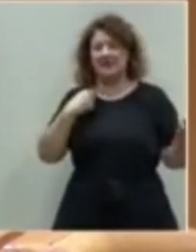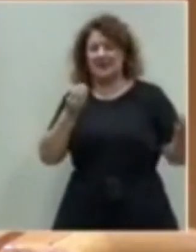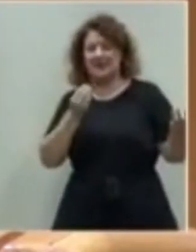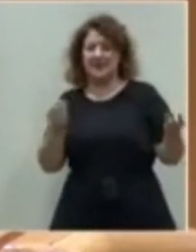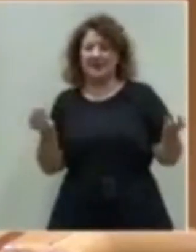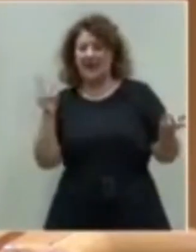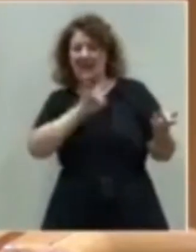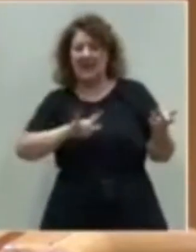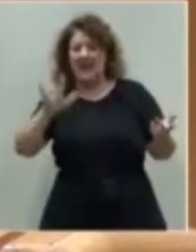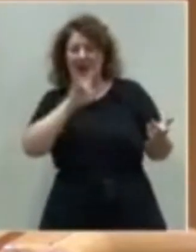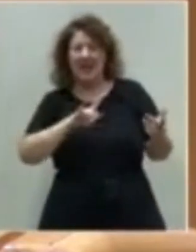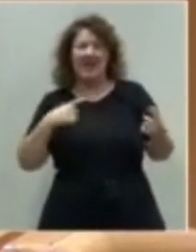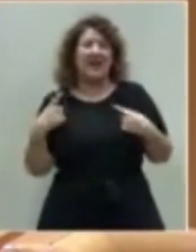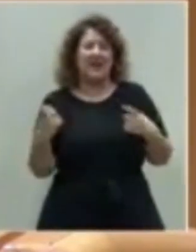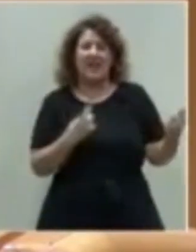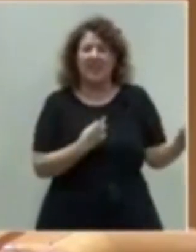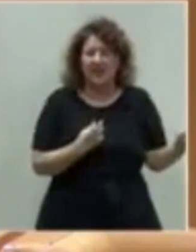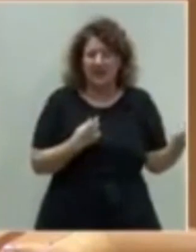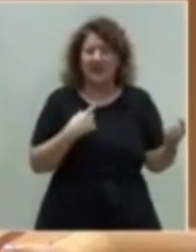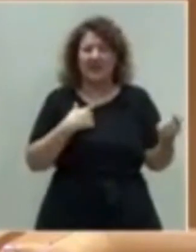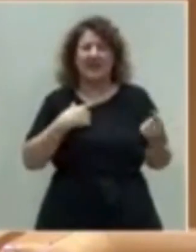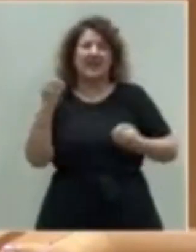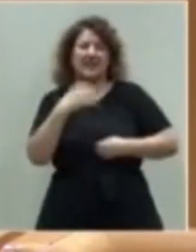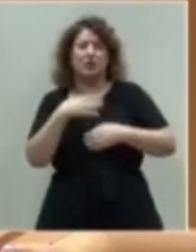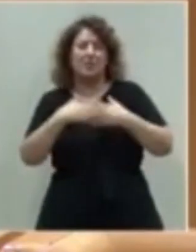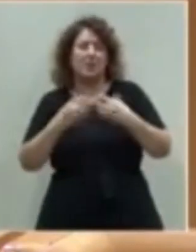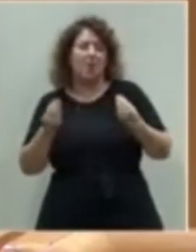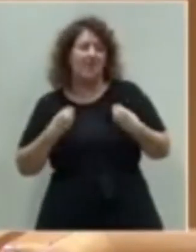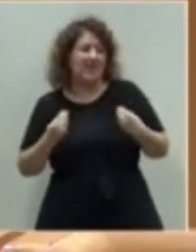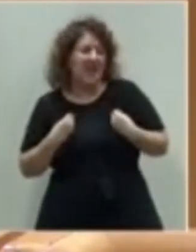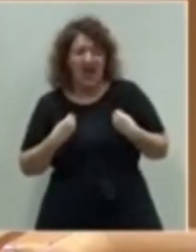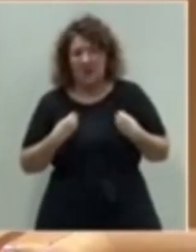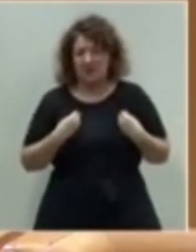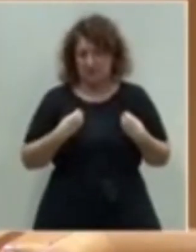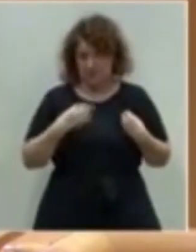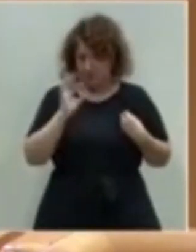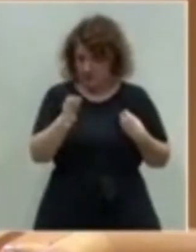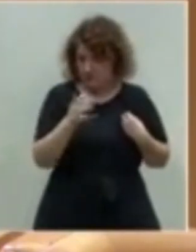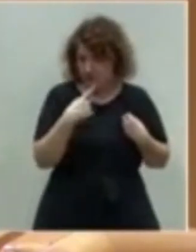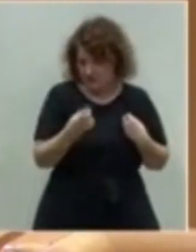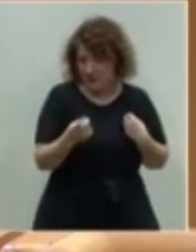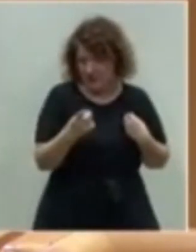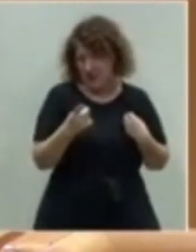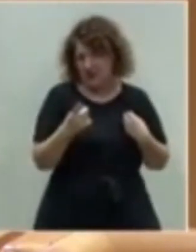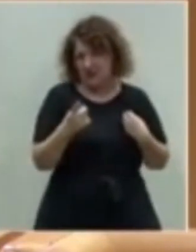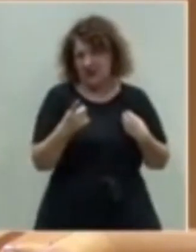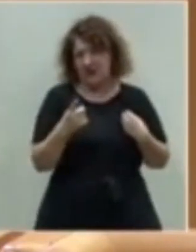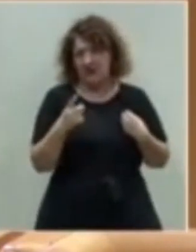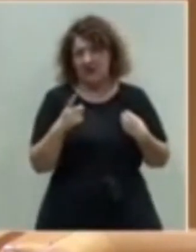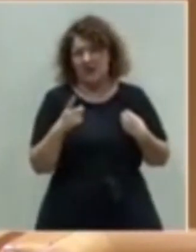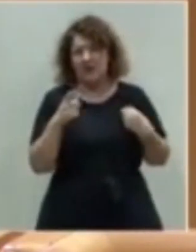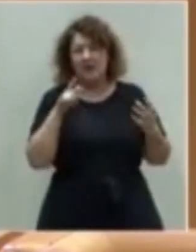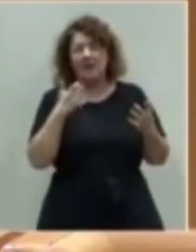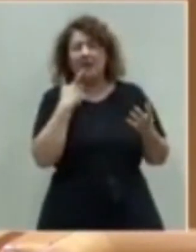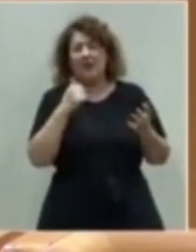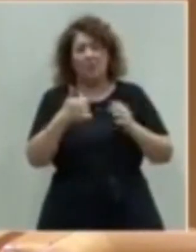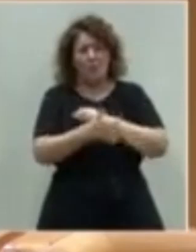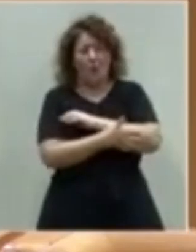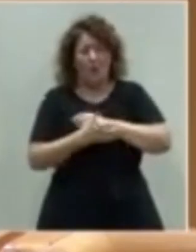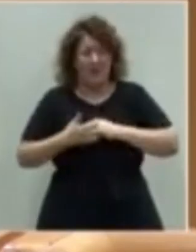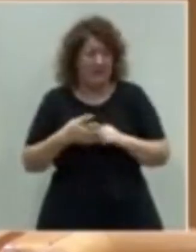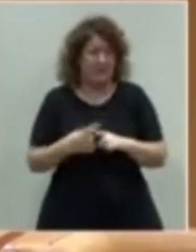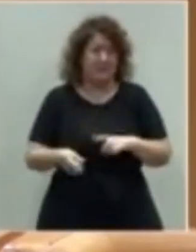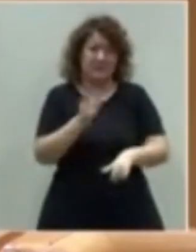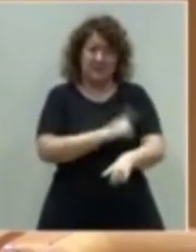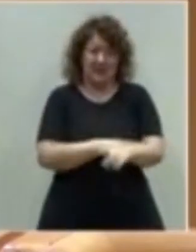más canarios que necesitan la PSI y el ingreso mínimo vital, que además es cierto porque lo dice el índice AROPE, hay más pobreza severa en Canarias desde